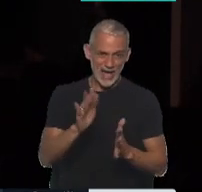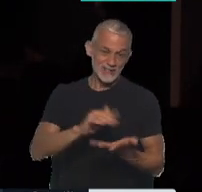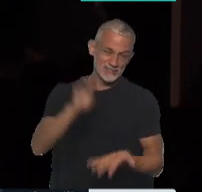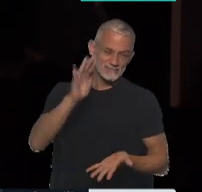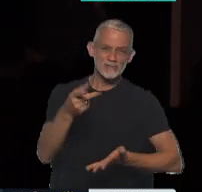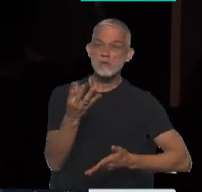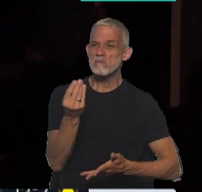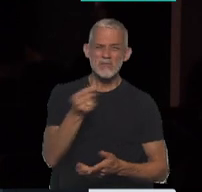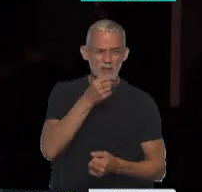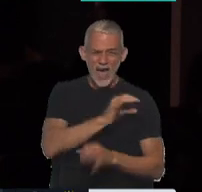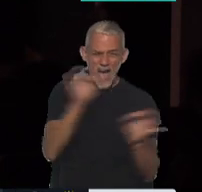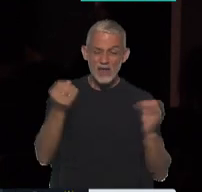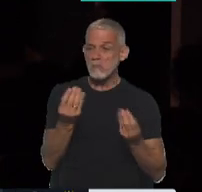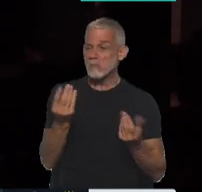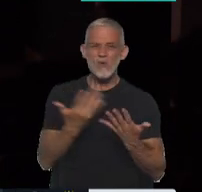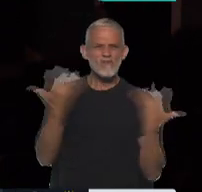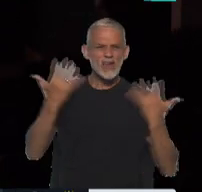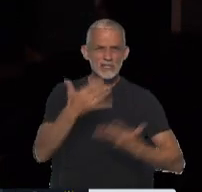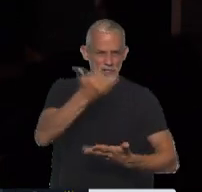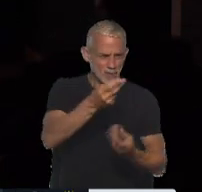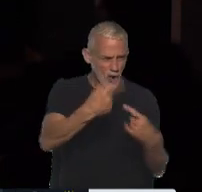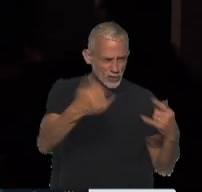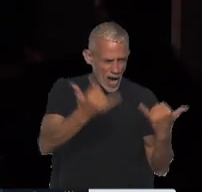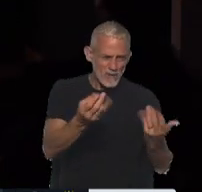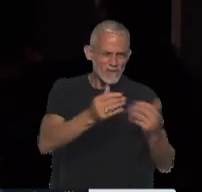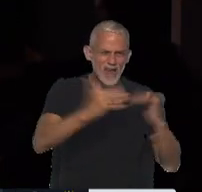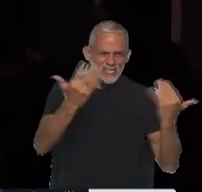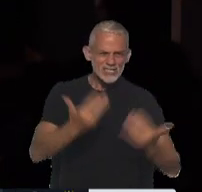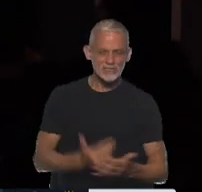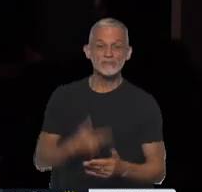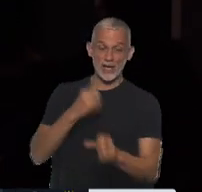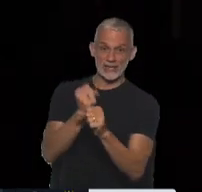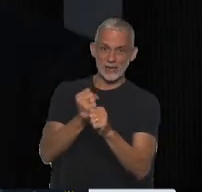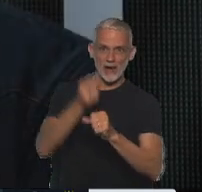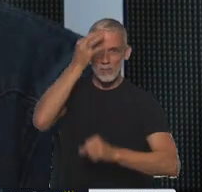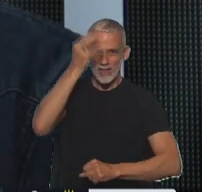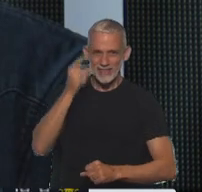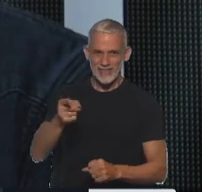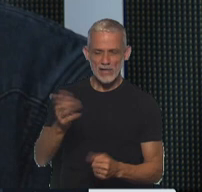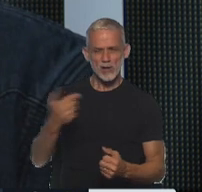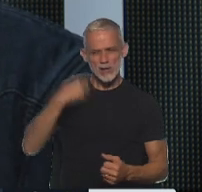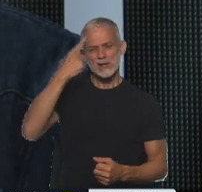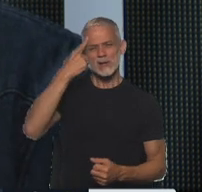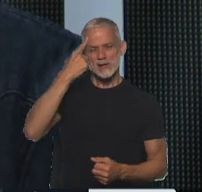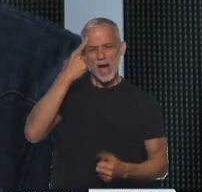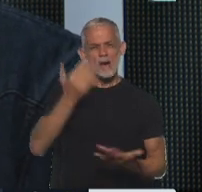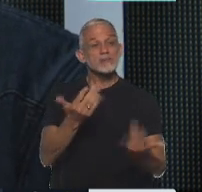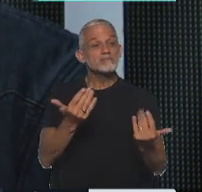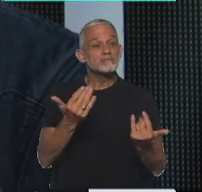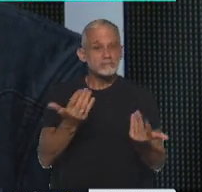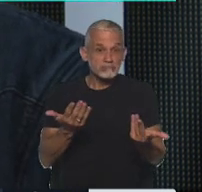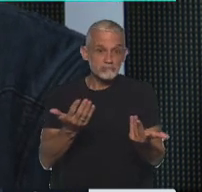tenía miedo y todos estábamos felices con lo que teníamos. Cuando trabajábamos en la obra, en proceso, yo pido a Guillermo que me